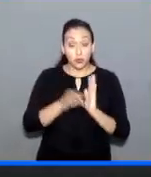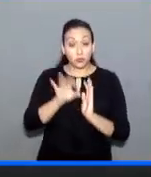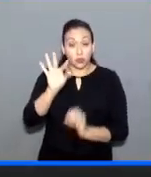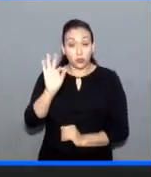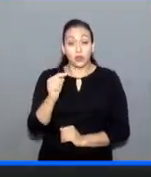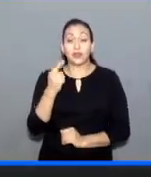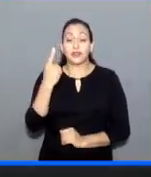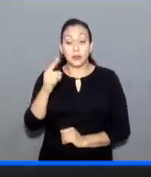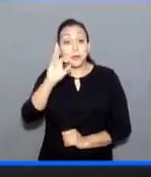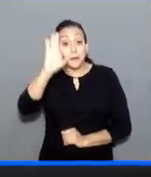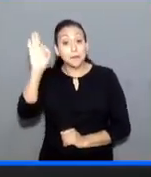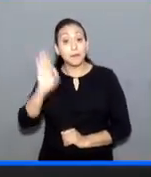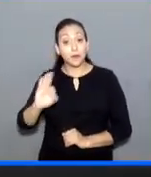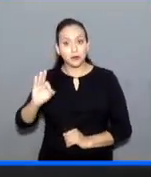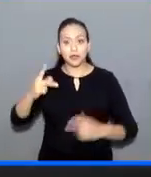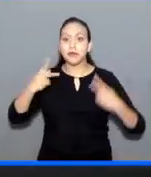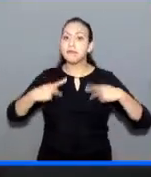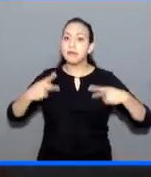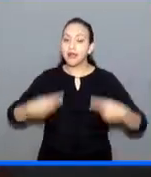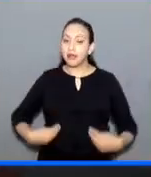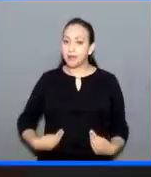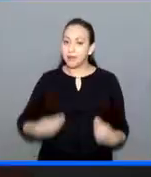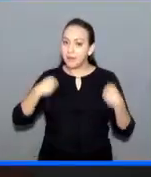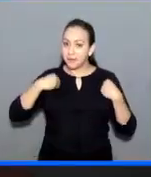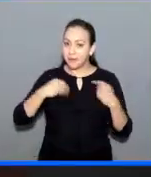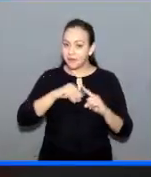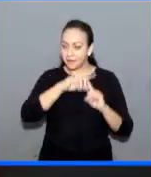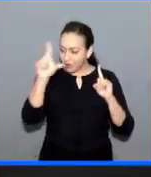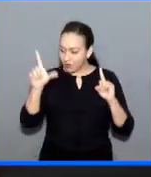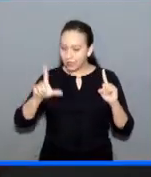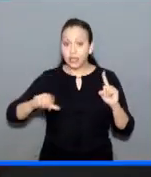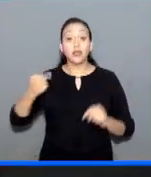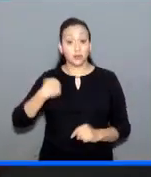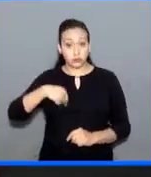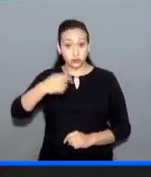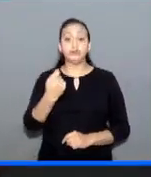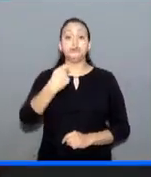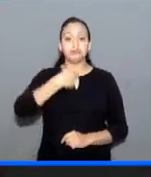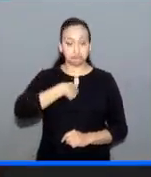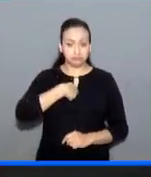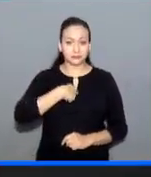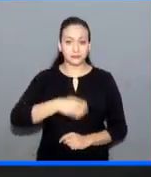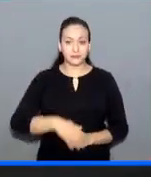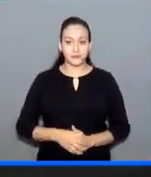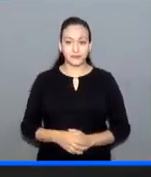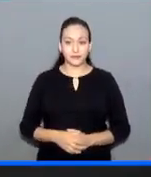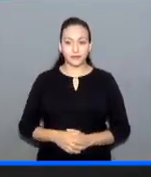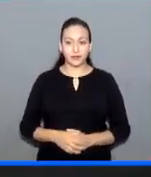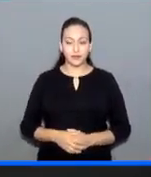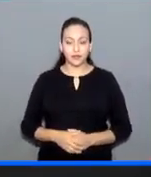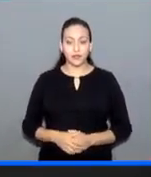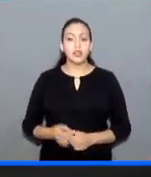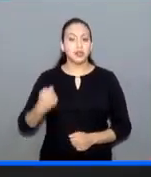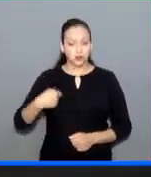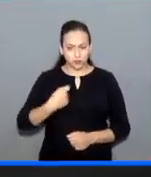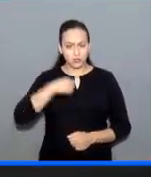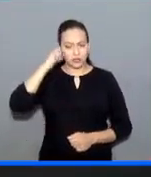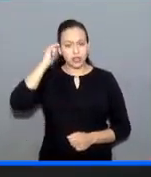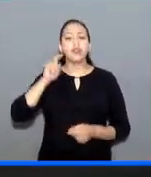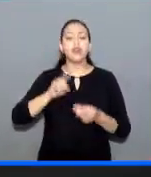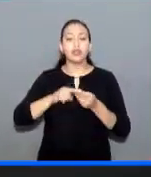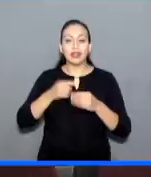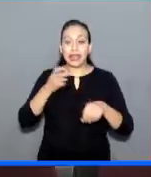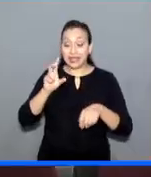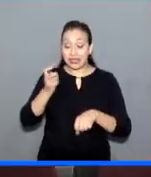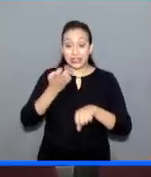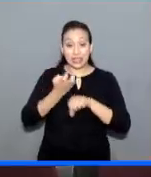19.41% de población que nos autoadscribimos indígenas en todo el país, es decir, en todos los 32 circuitos judiciales